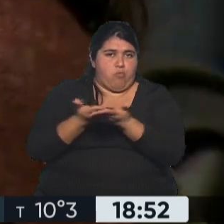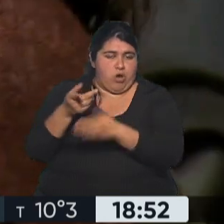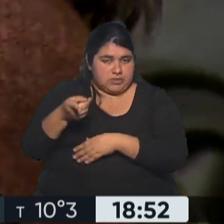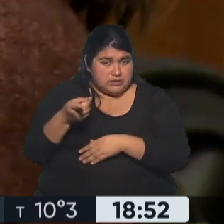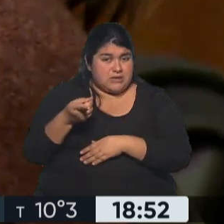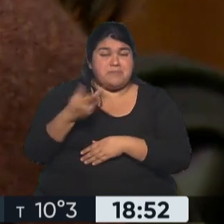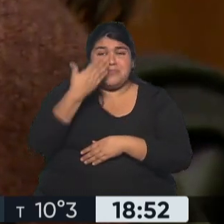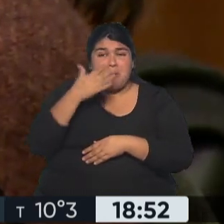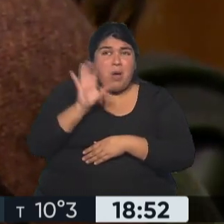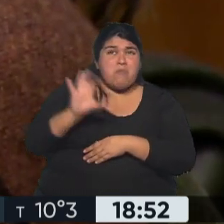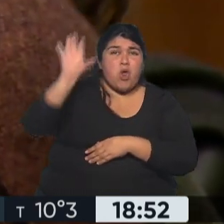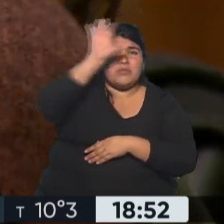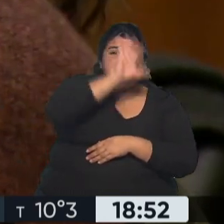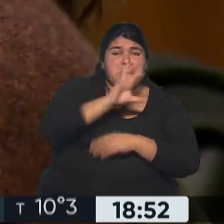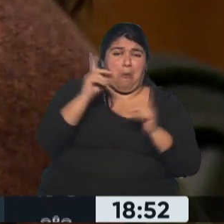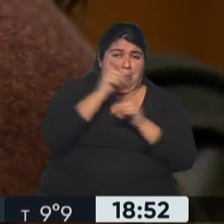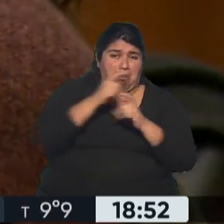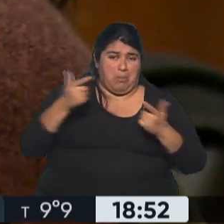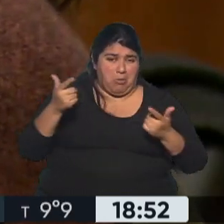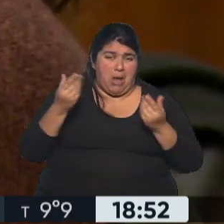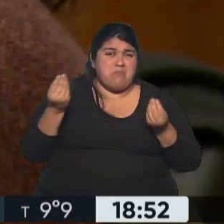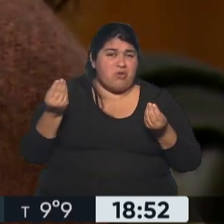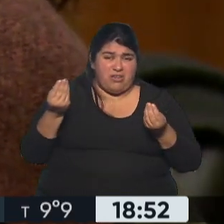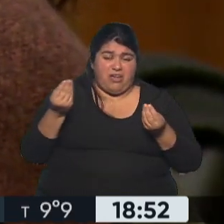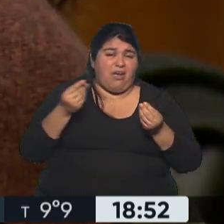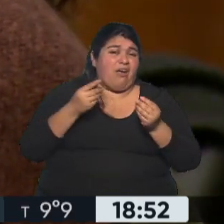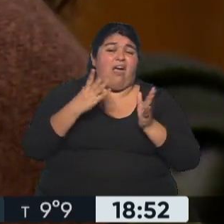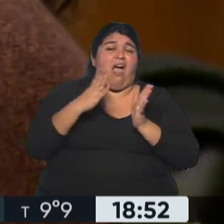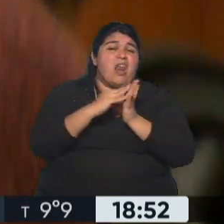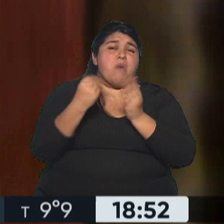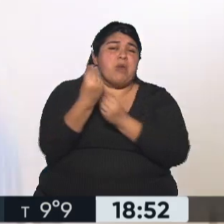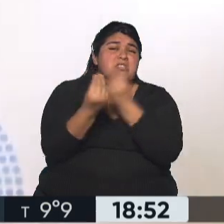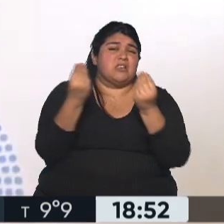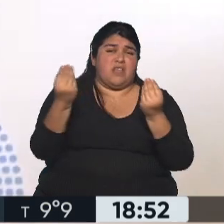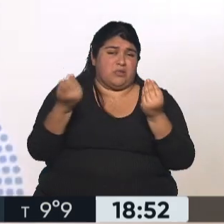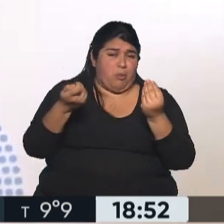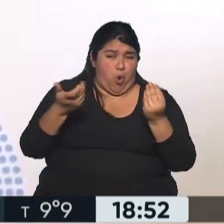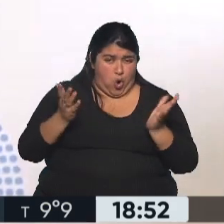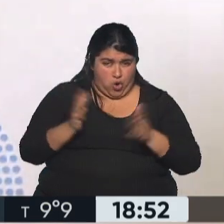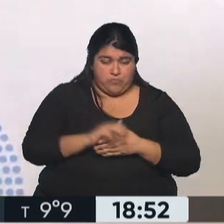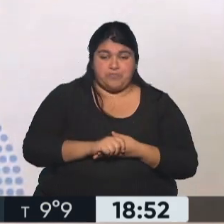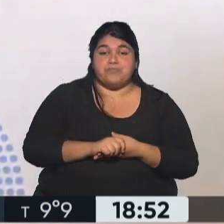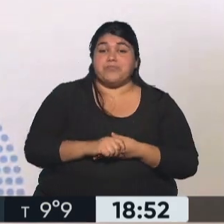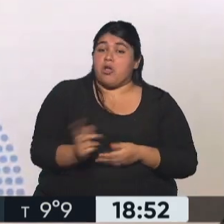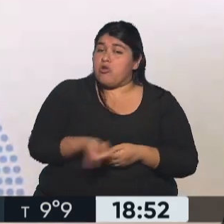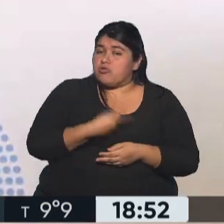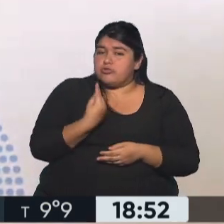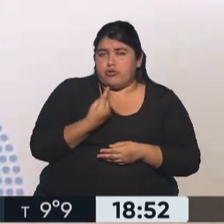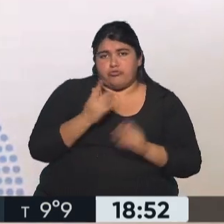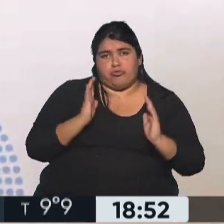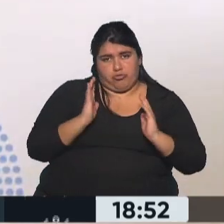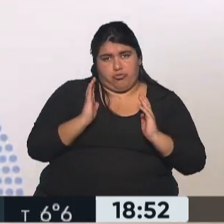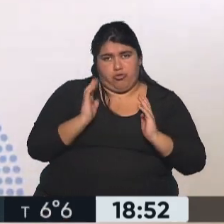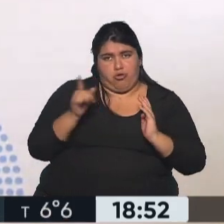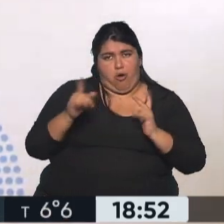El resto de las provincias no tiene ese problema por la cantidad de representantes que trae. Bueno, nosotros hemos sido muy críticos de cómo se